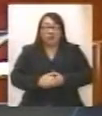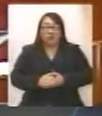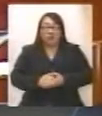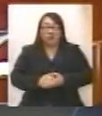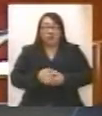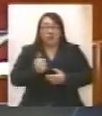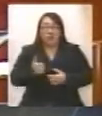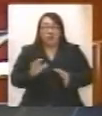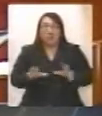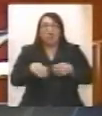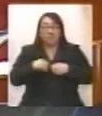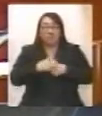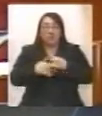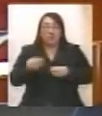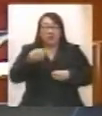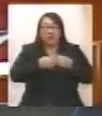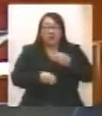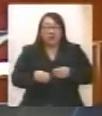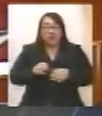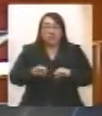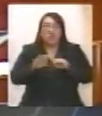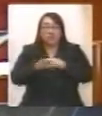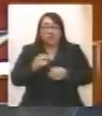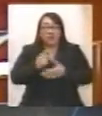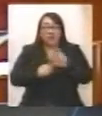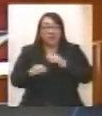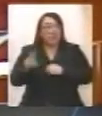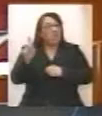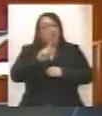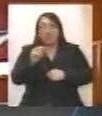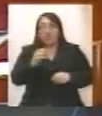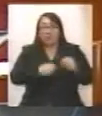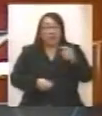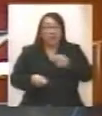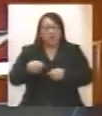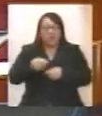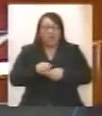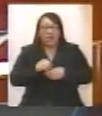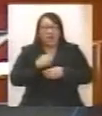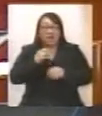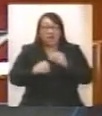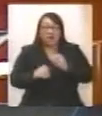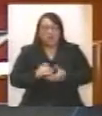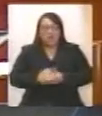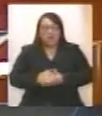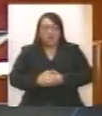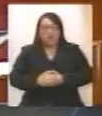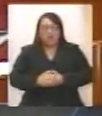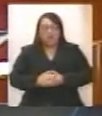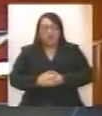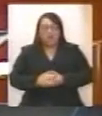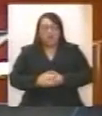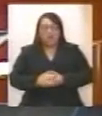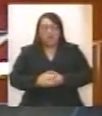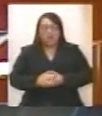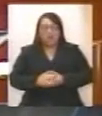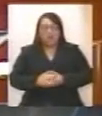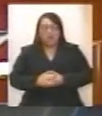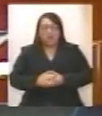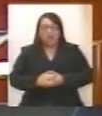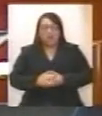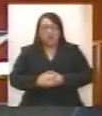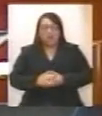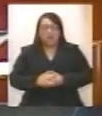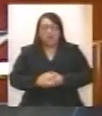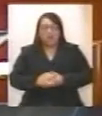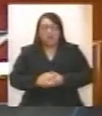aceptar las inversiones reembolsables y no reembolsables en saneamiento que realicen los promotores